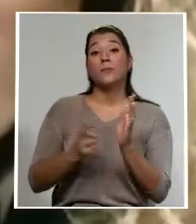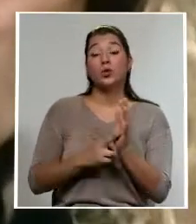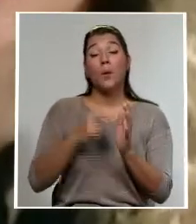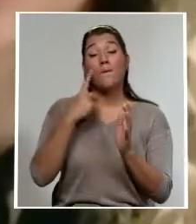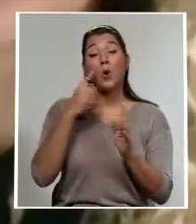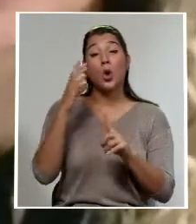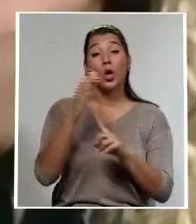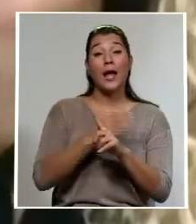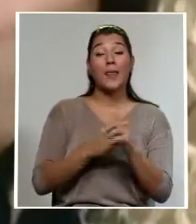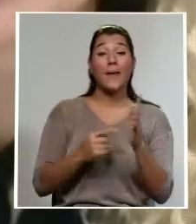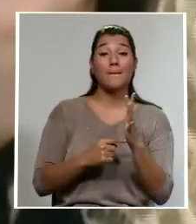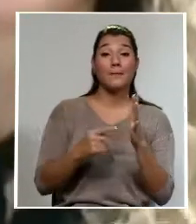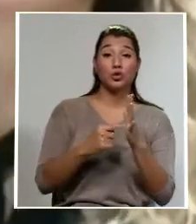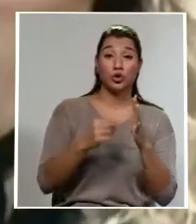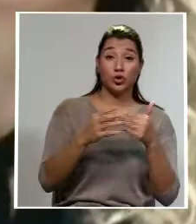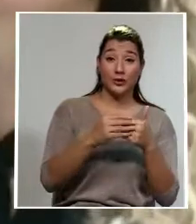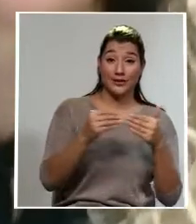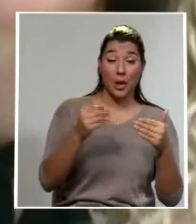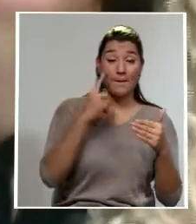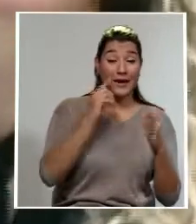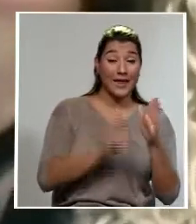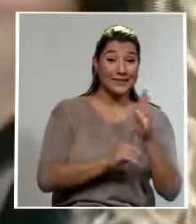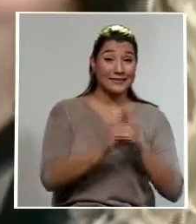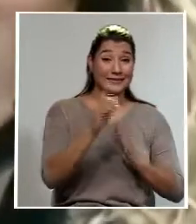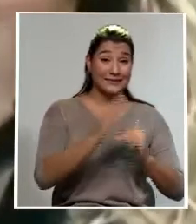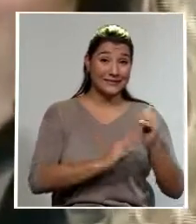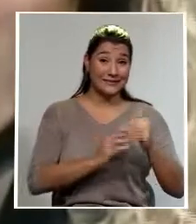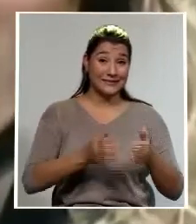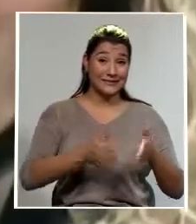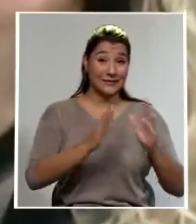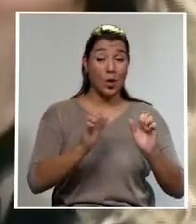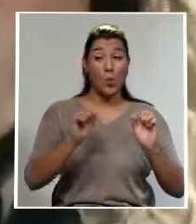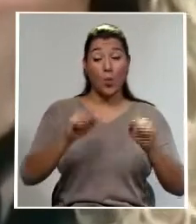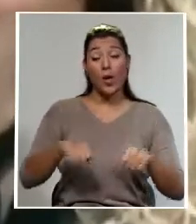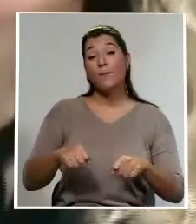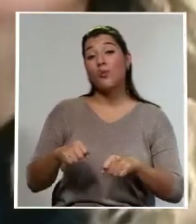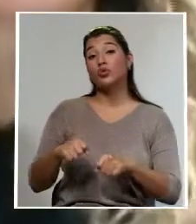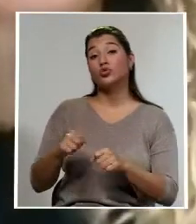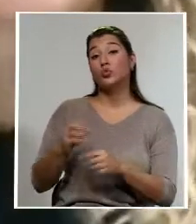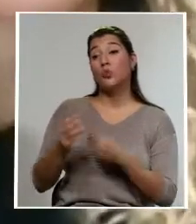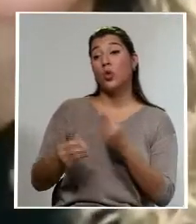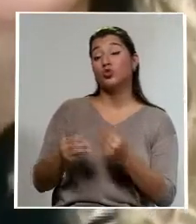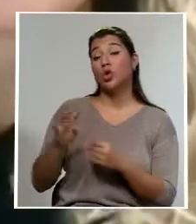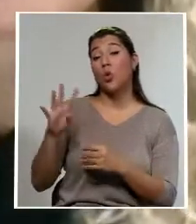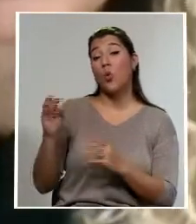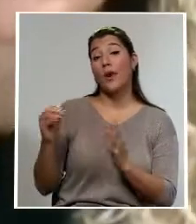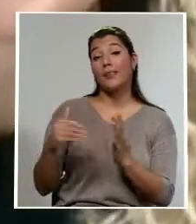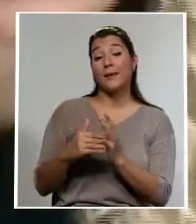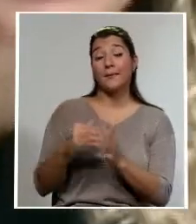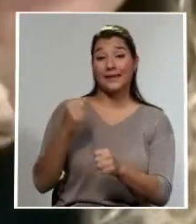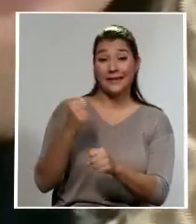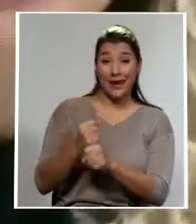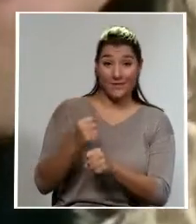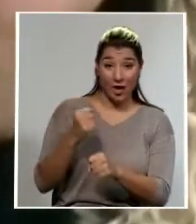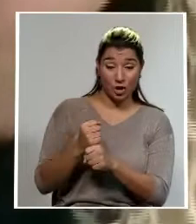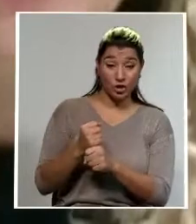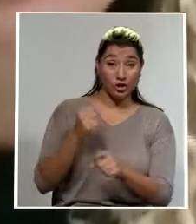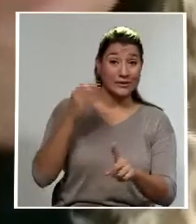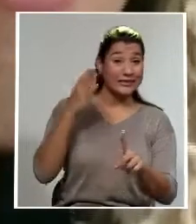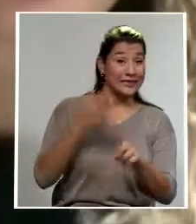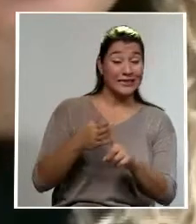$1.000.000 invertidos en desarrollo de infraestructura podemos generar cerca de 40.000 empleos entre directos e indirectos. Entonces, es un